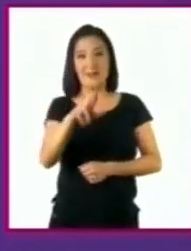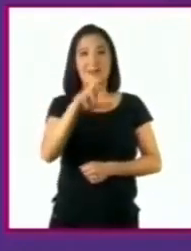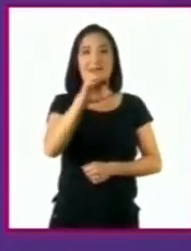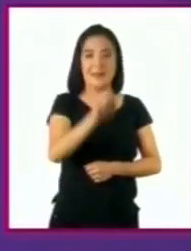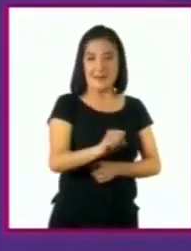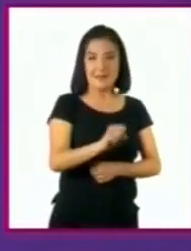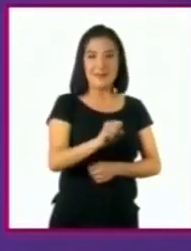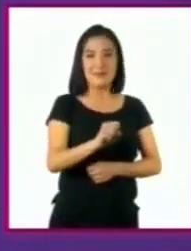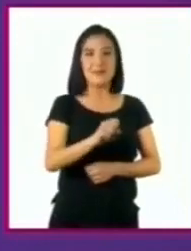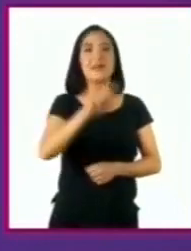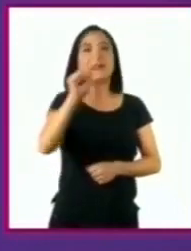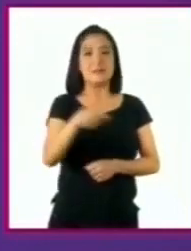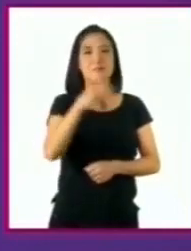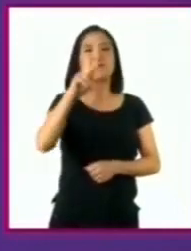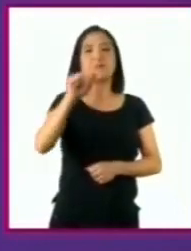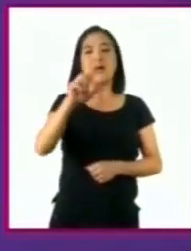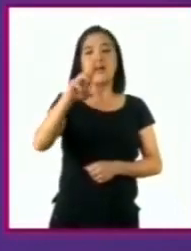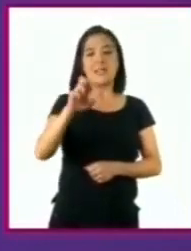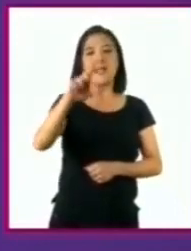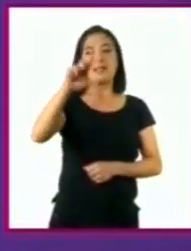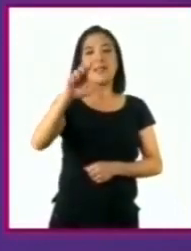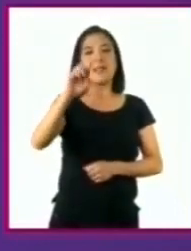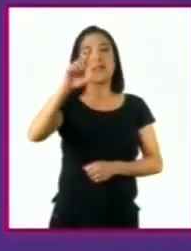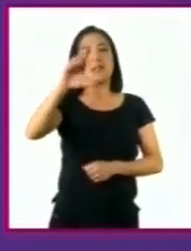PQRS es un paralelogramo.